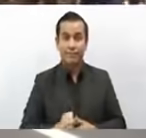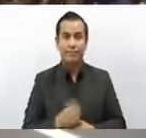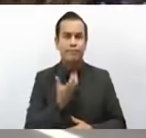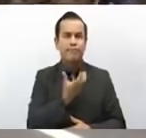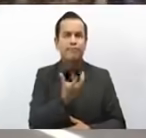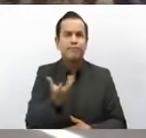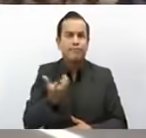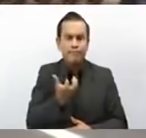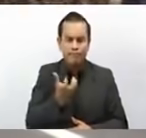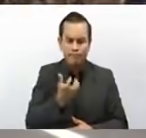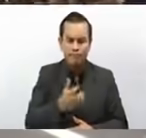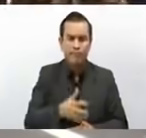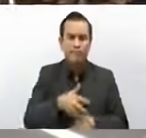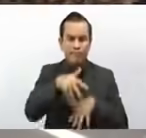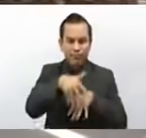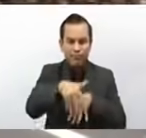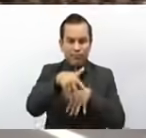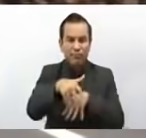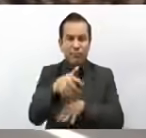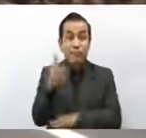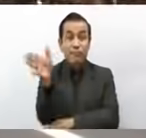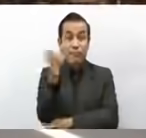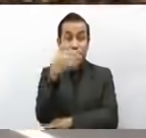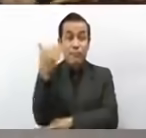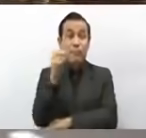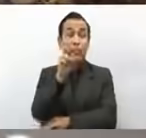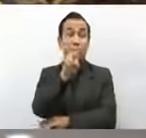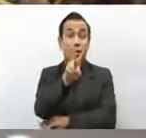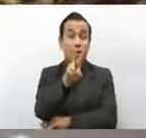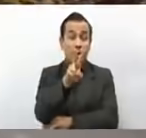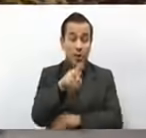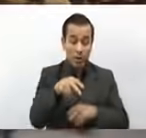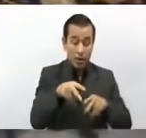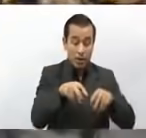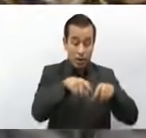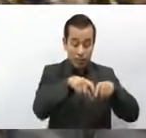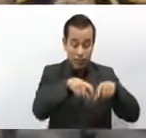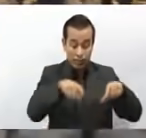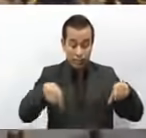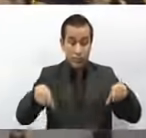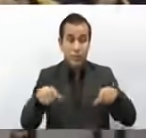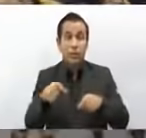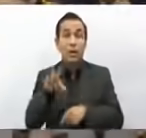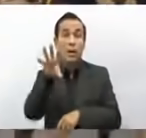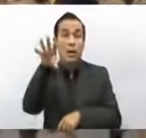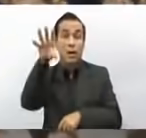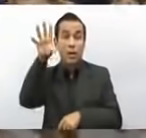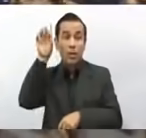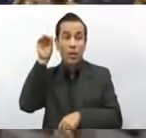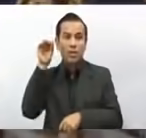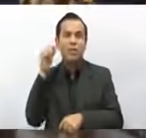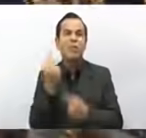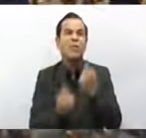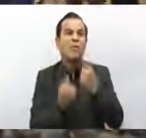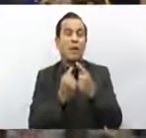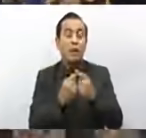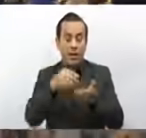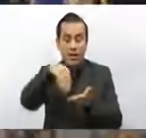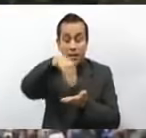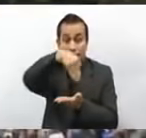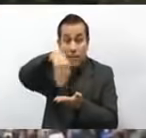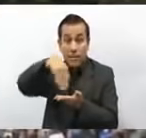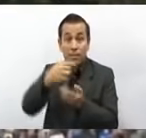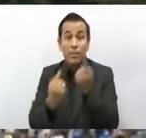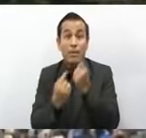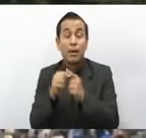Nuestro pabellón nacional se compone de dos franjas horizontales color azul e interpuesta entre ellas